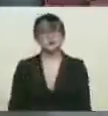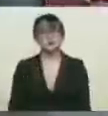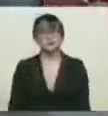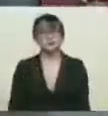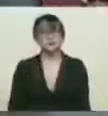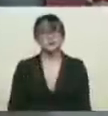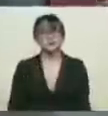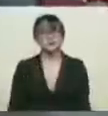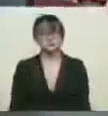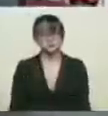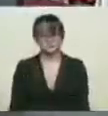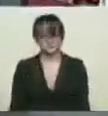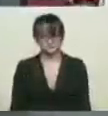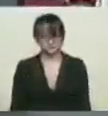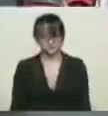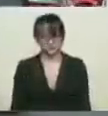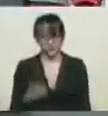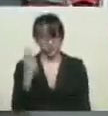es